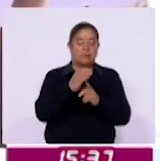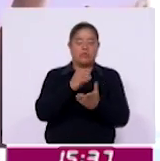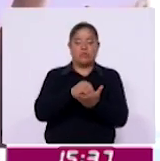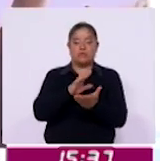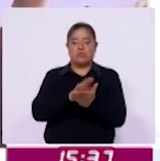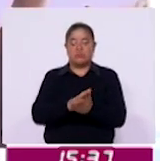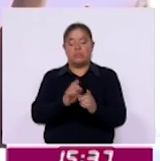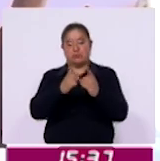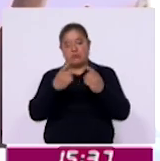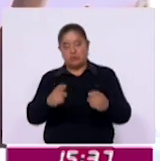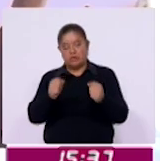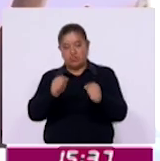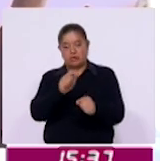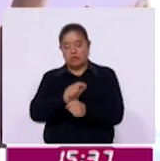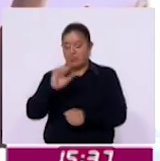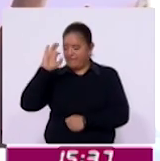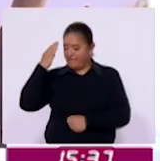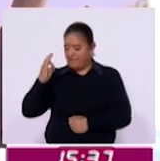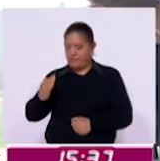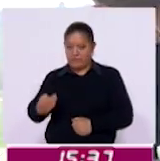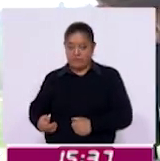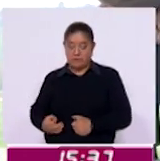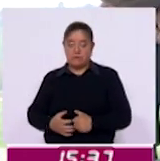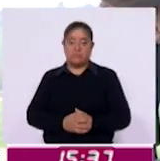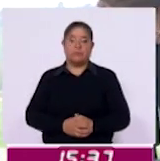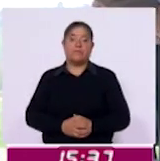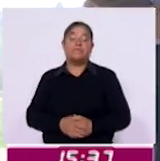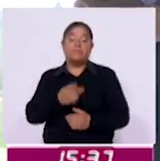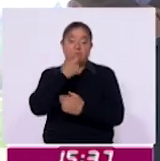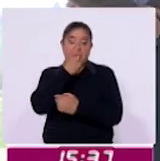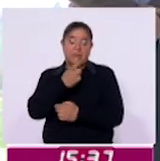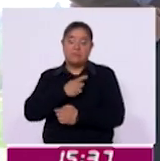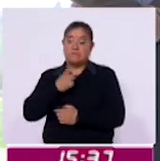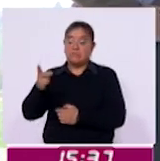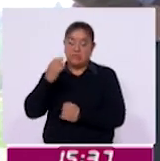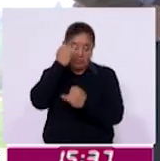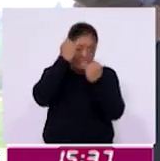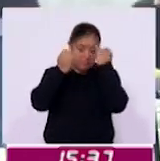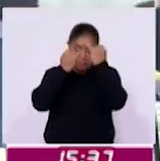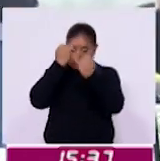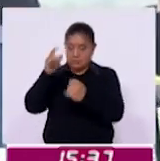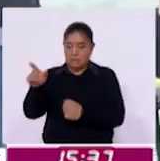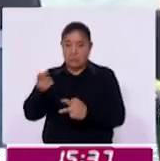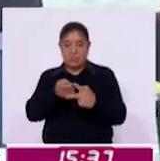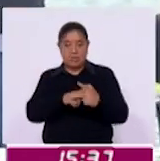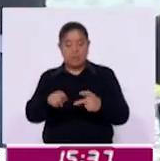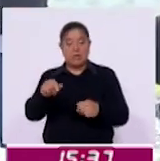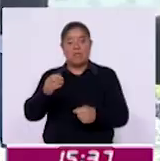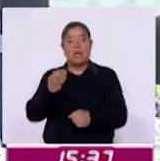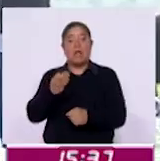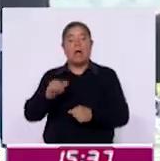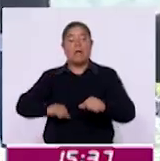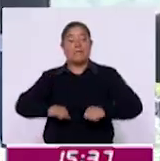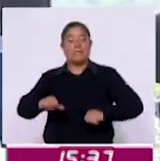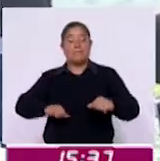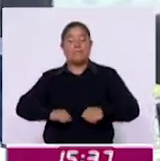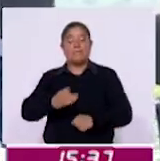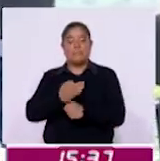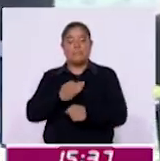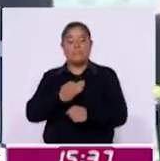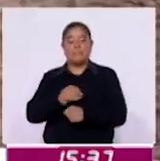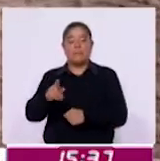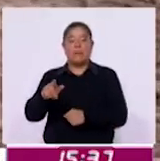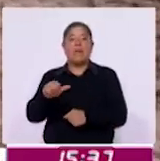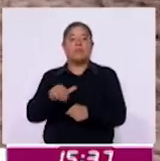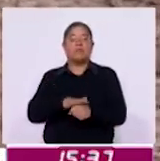del Estado, María Fernanda Espinosa de los Monteros Cuellar, señaló que gracias a las estrategias emprendidas por la actual administración, Tlaxcala ocupa el